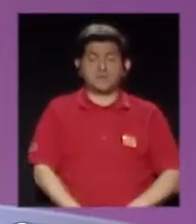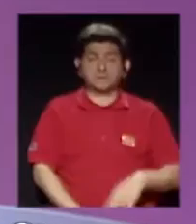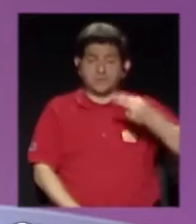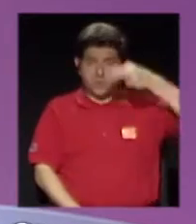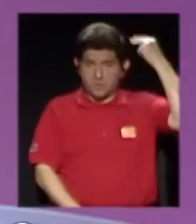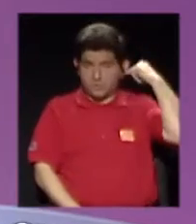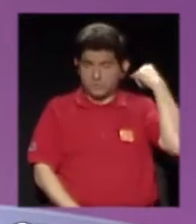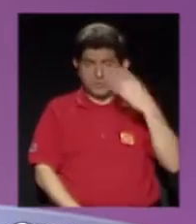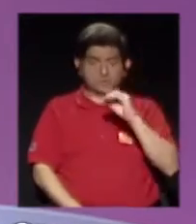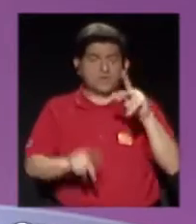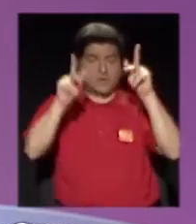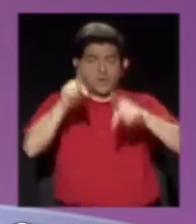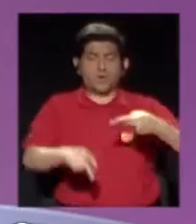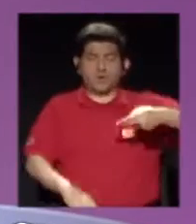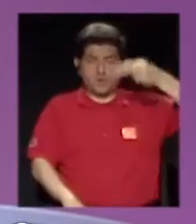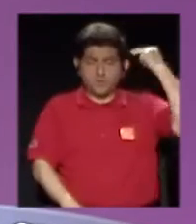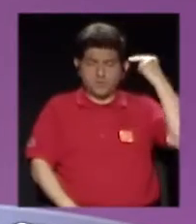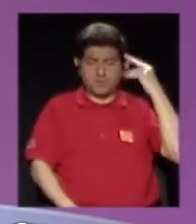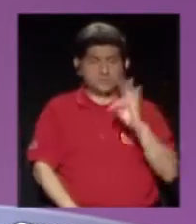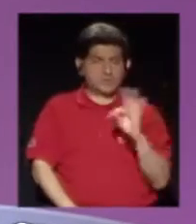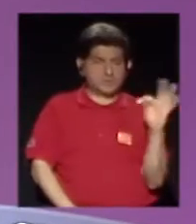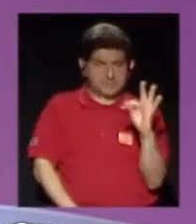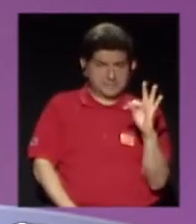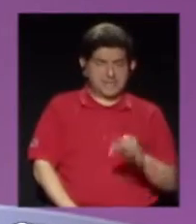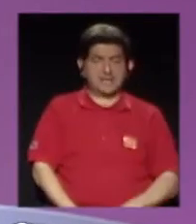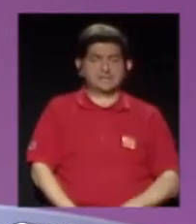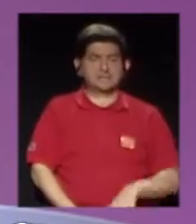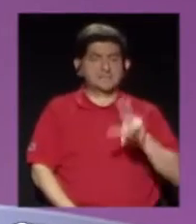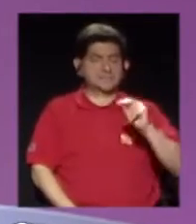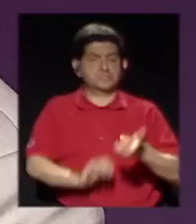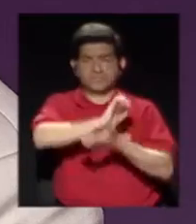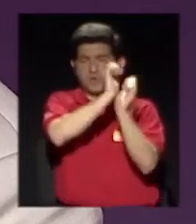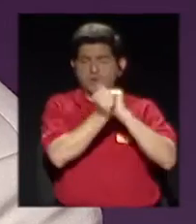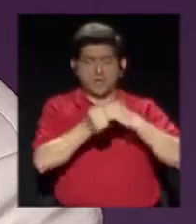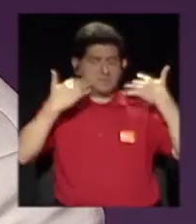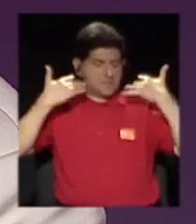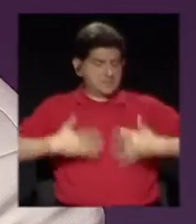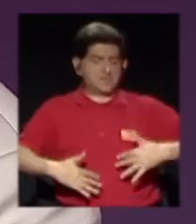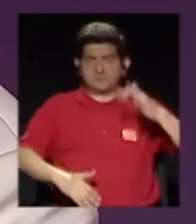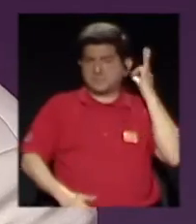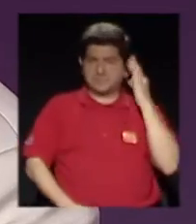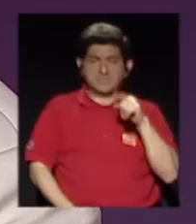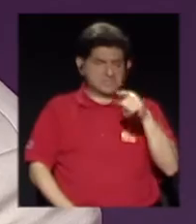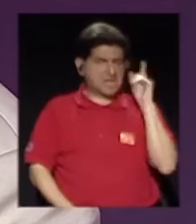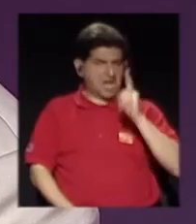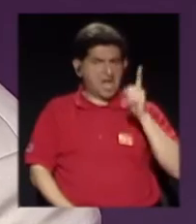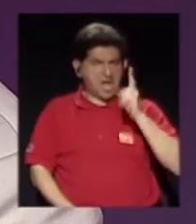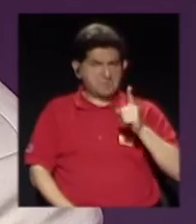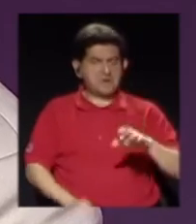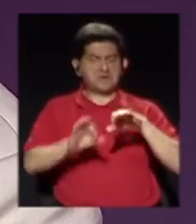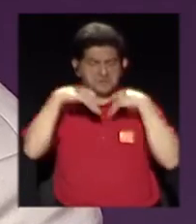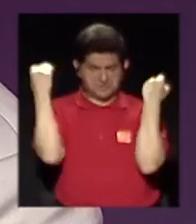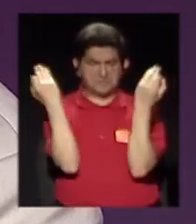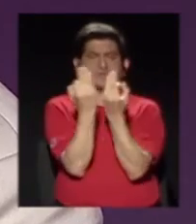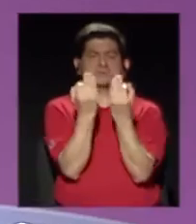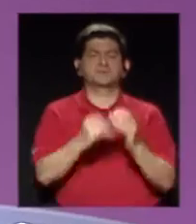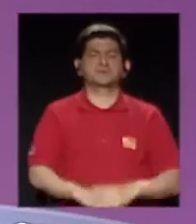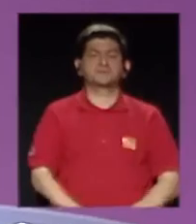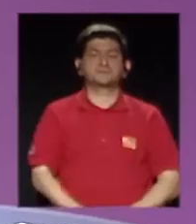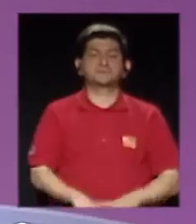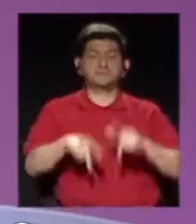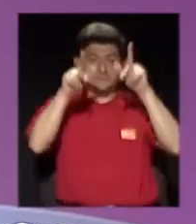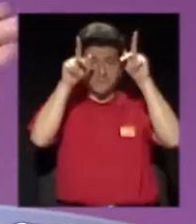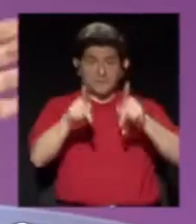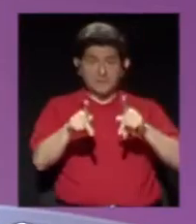caso de homosexuales de transexuales y no dejan de vestirse de mujer amenazan a sus familias entonces son personas